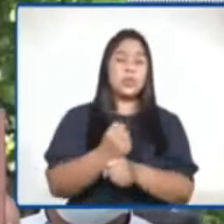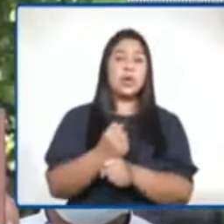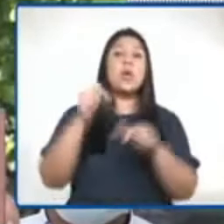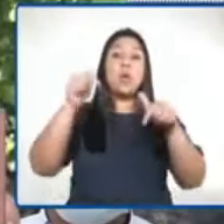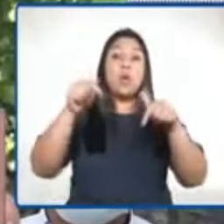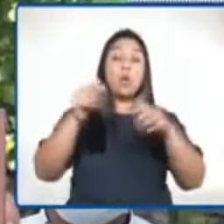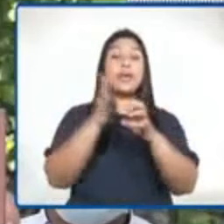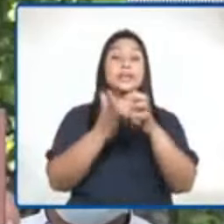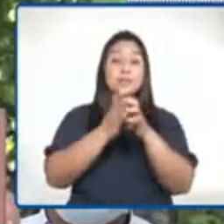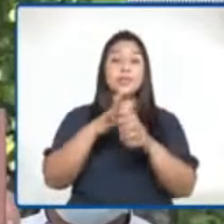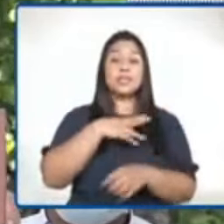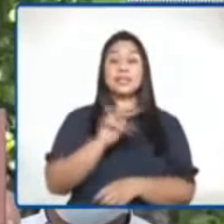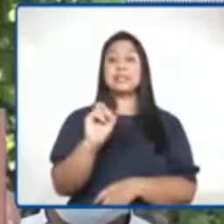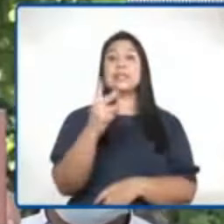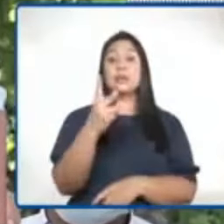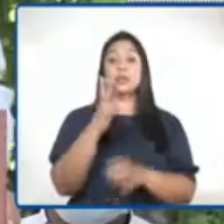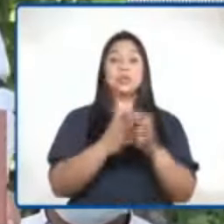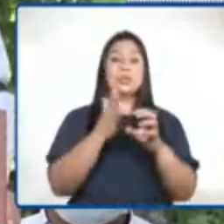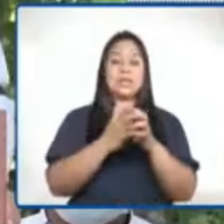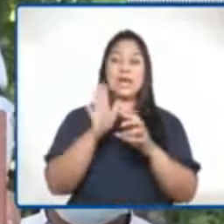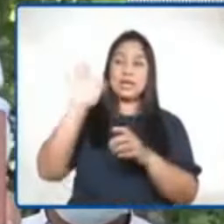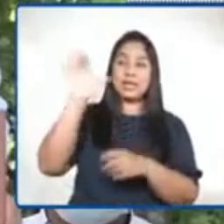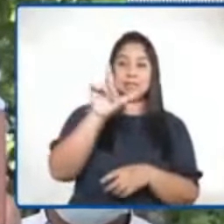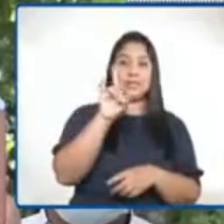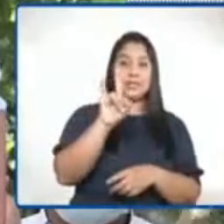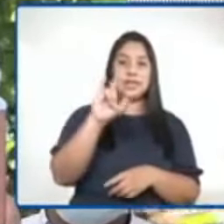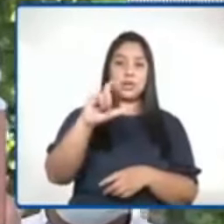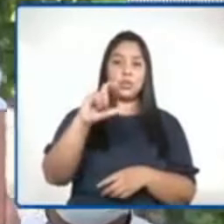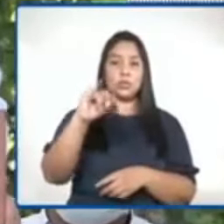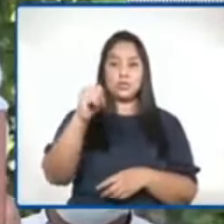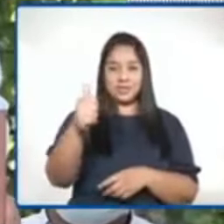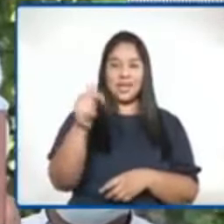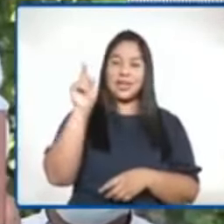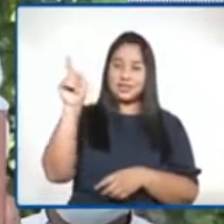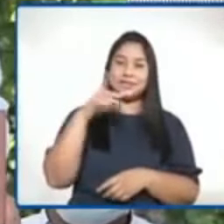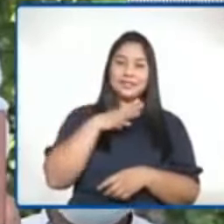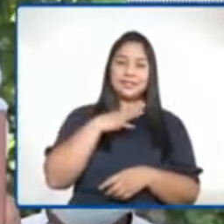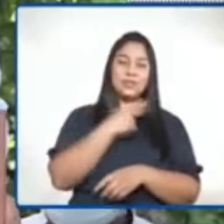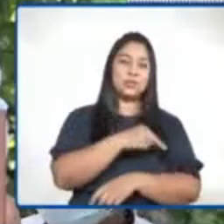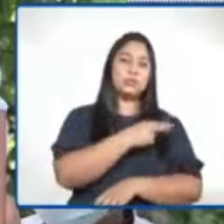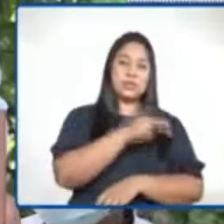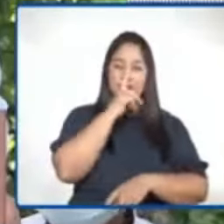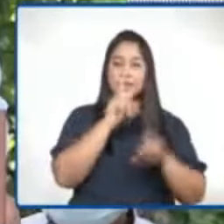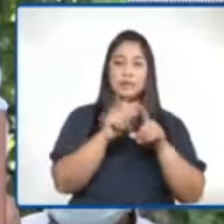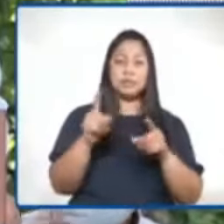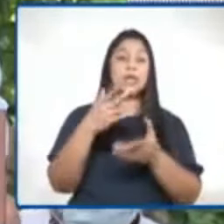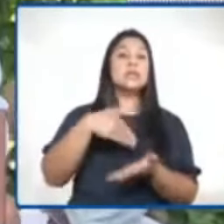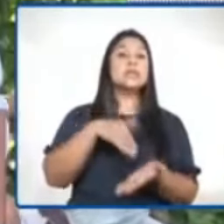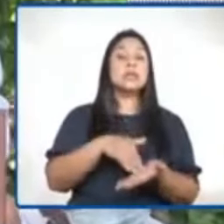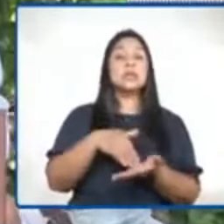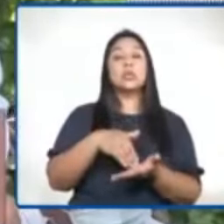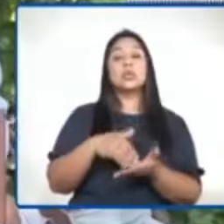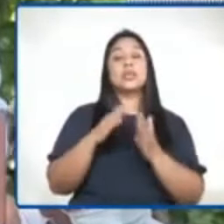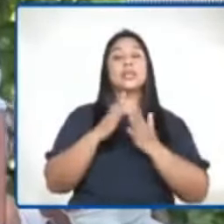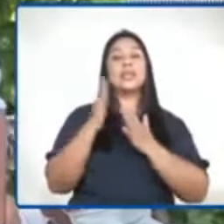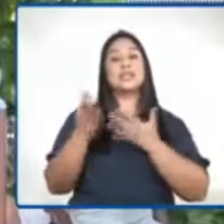cuenta con un segundo hospital, el de Santa Lucía Cochumarhuapa, y estamos abriendo la red de centros de atención permanente en